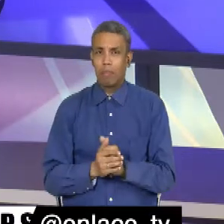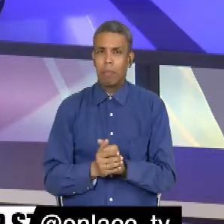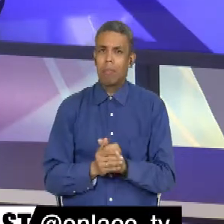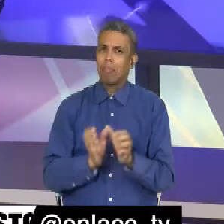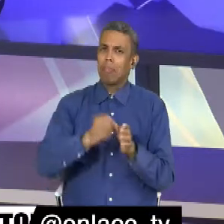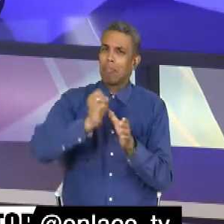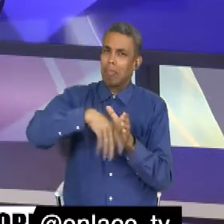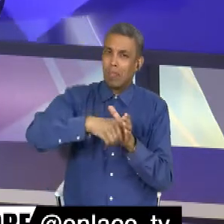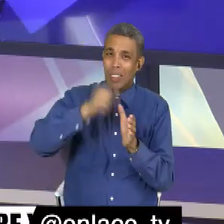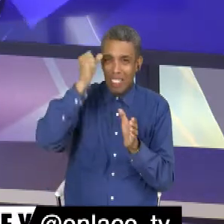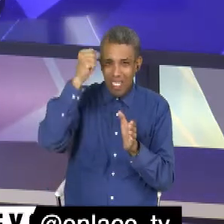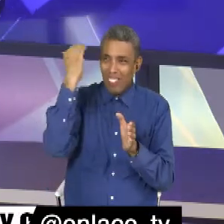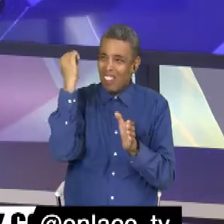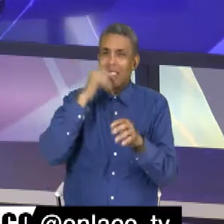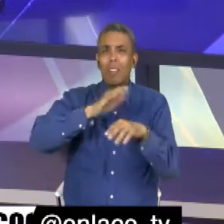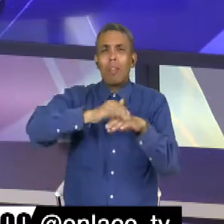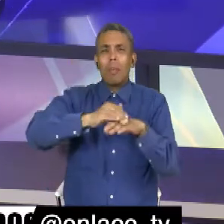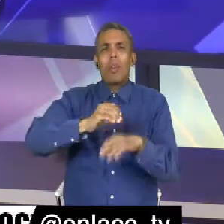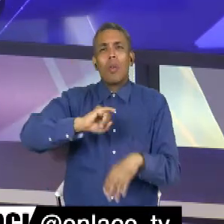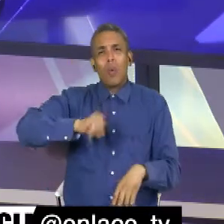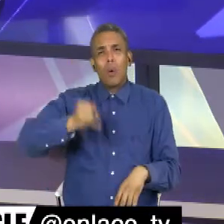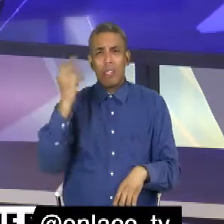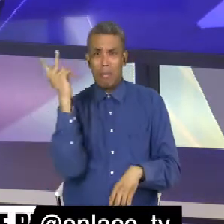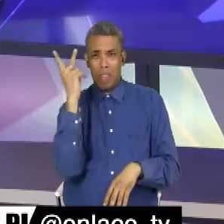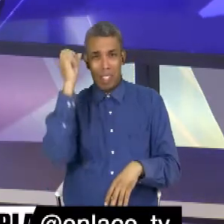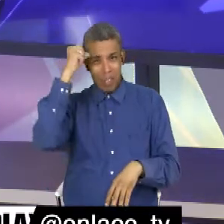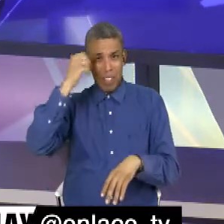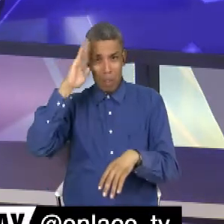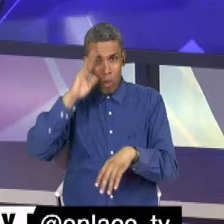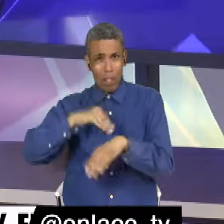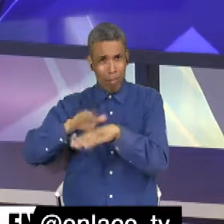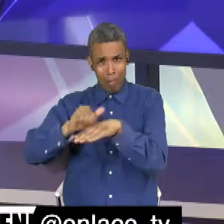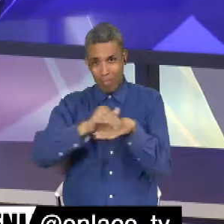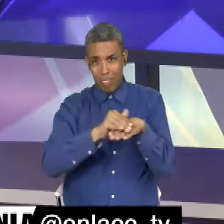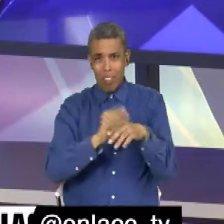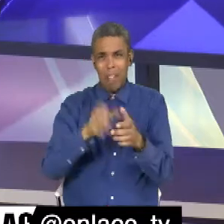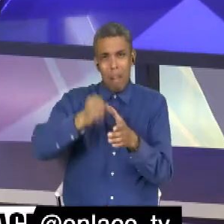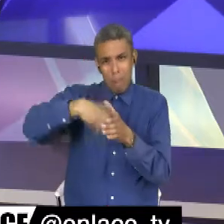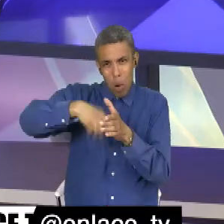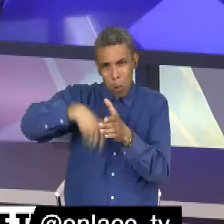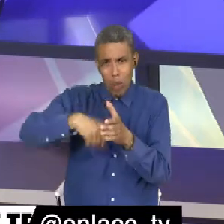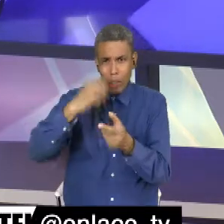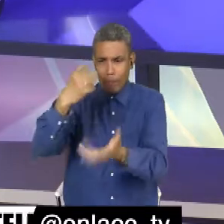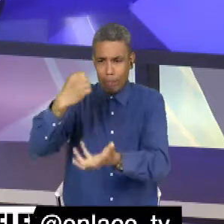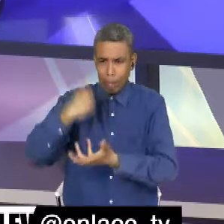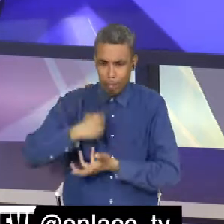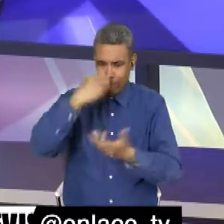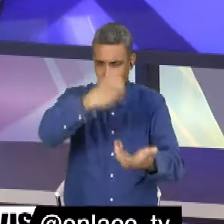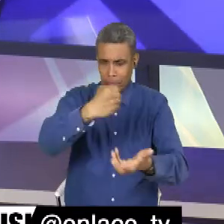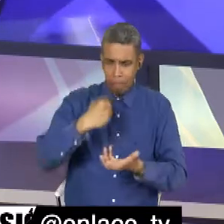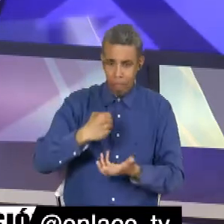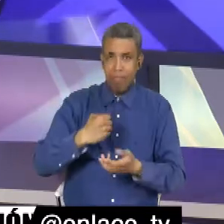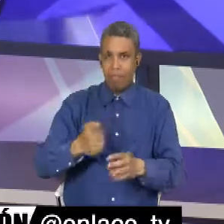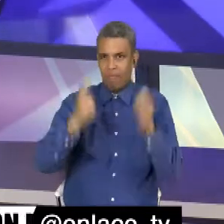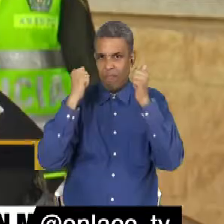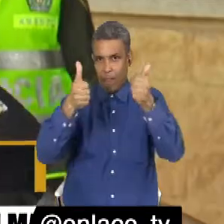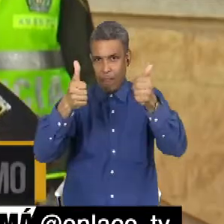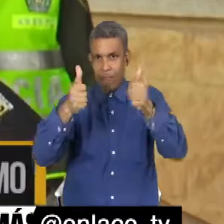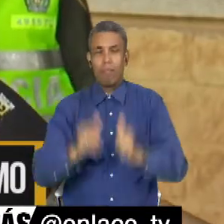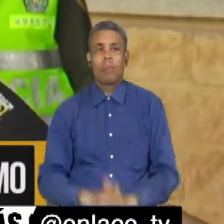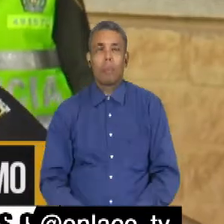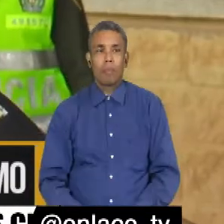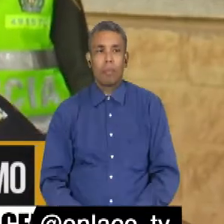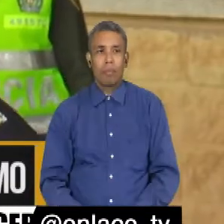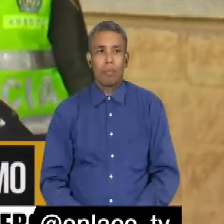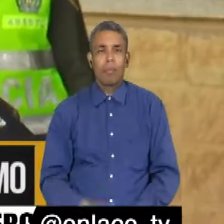postconsumo realizada jueves y viernes en diferentes lugares de la ciudad. De estas campañas participó la Policía Ambiental. Los días